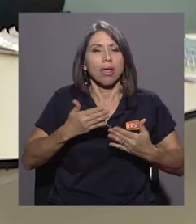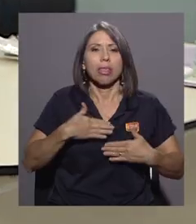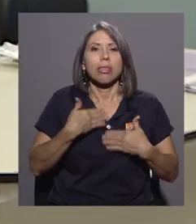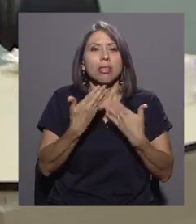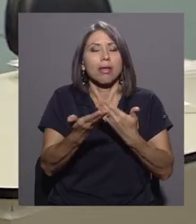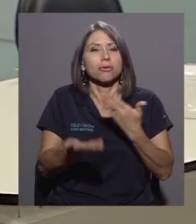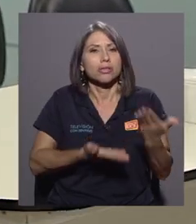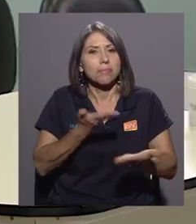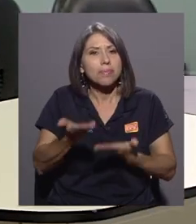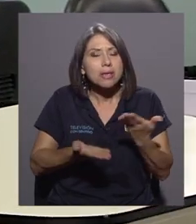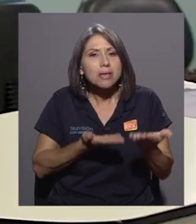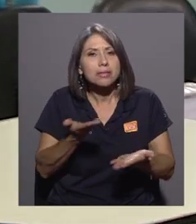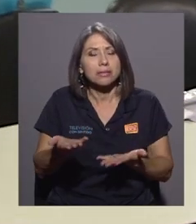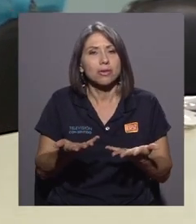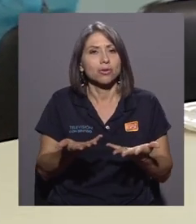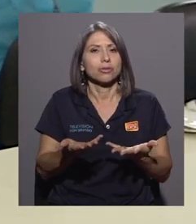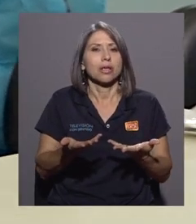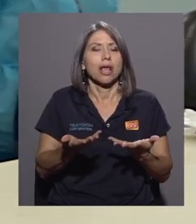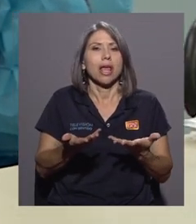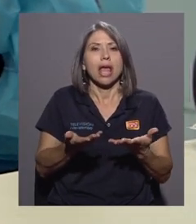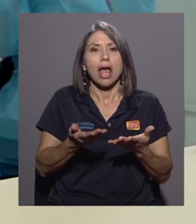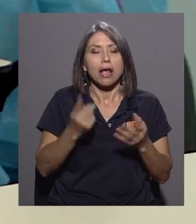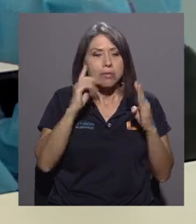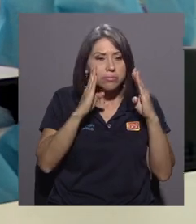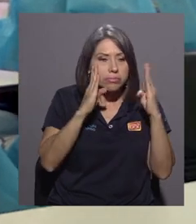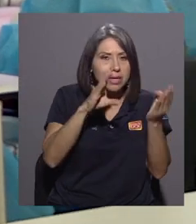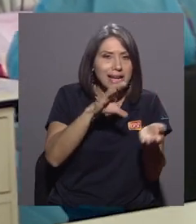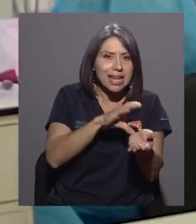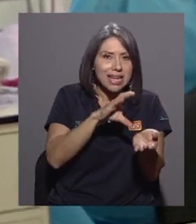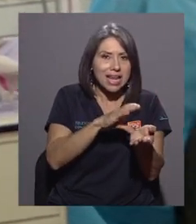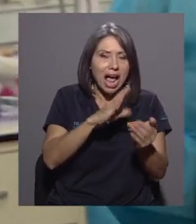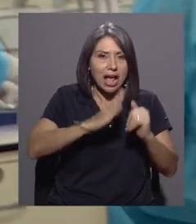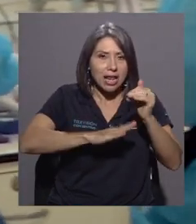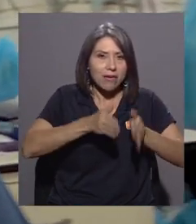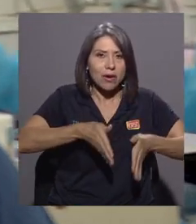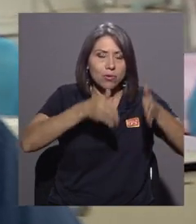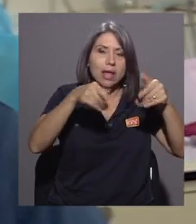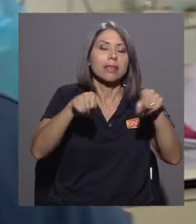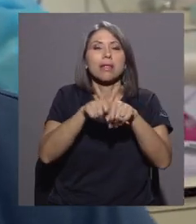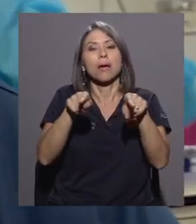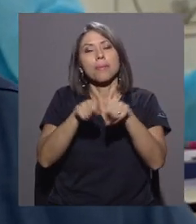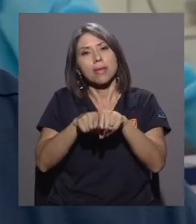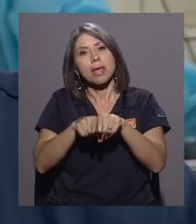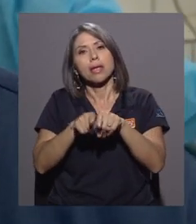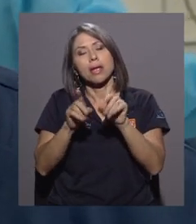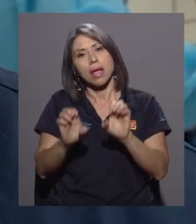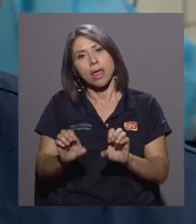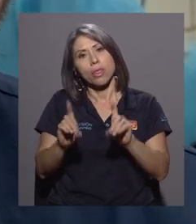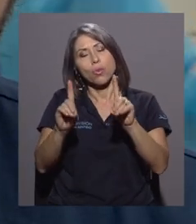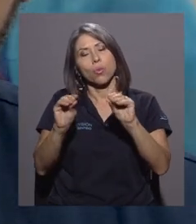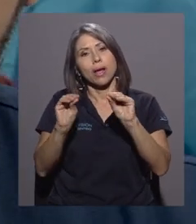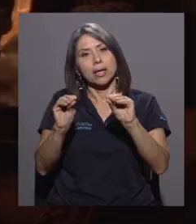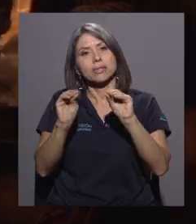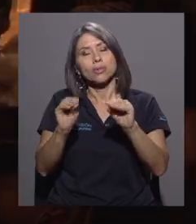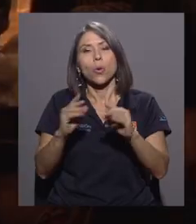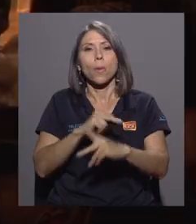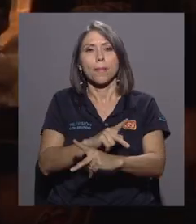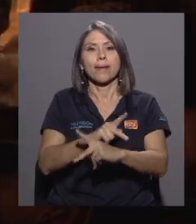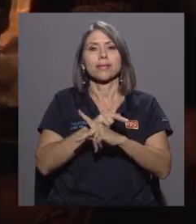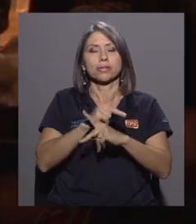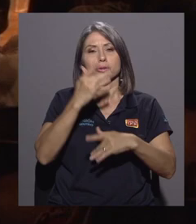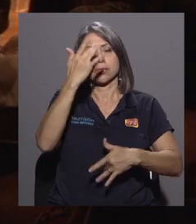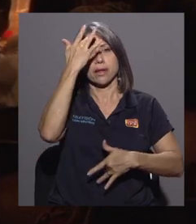servicios, tanto en lo que es propiamente la parte clínica en la facultad, como también la parte de educación, prevención